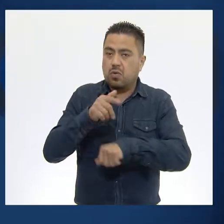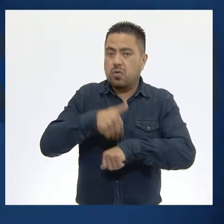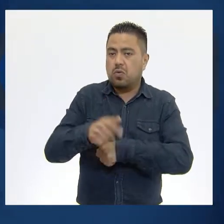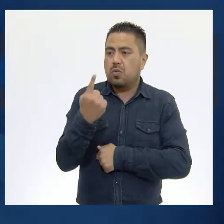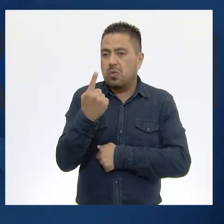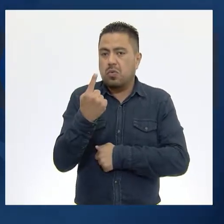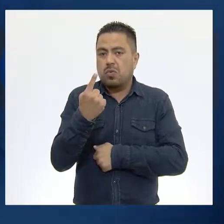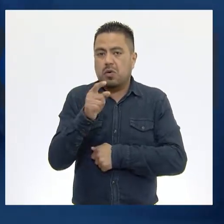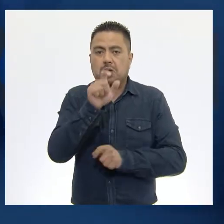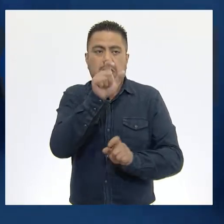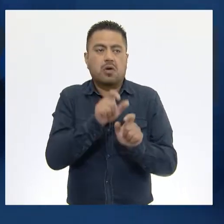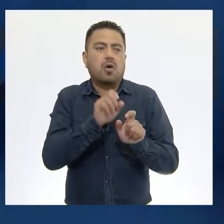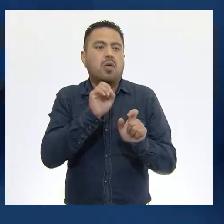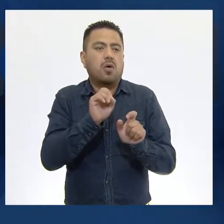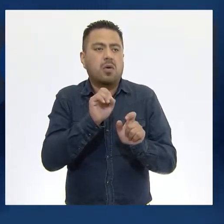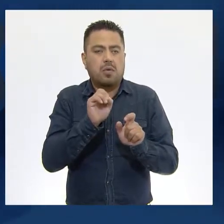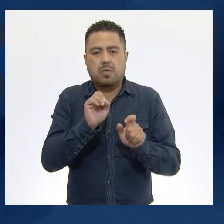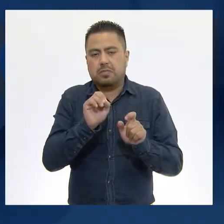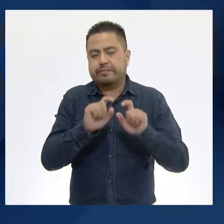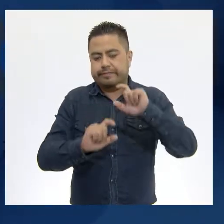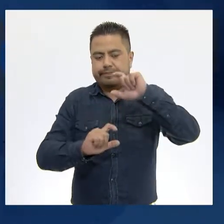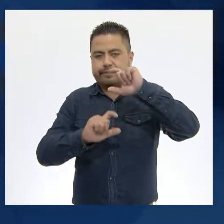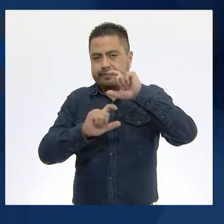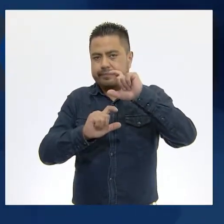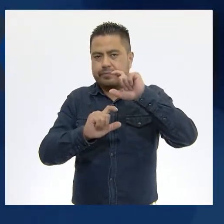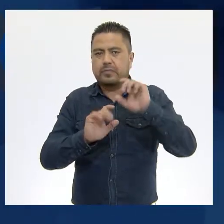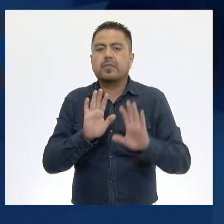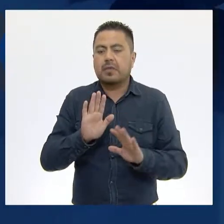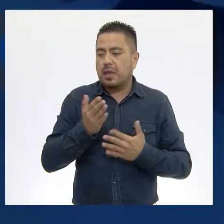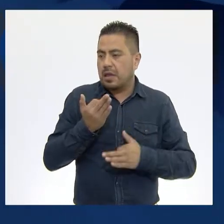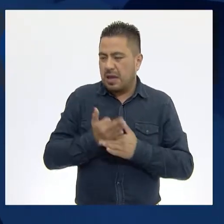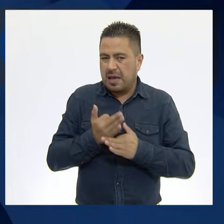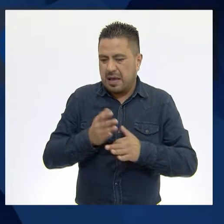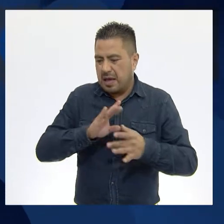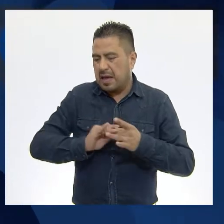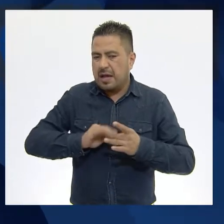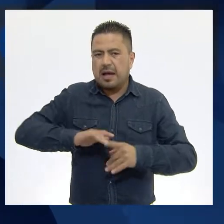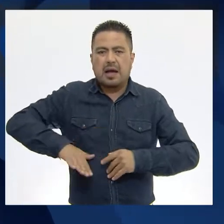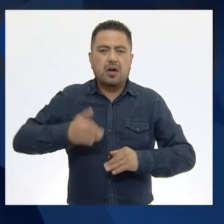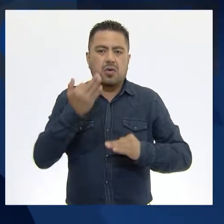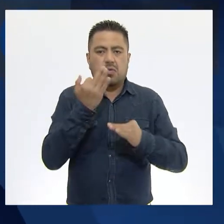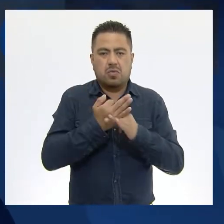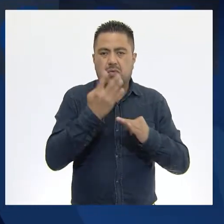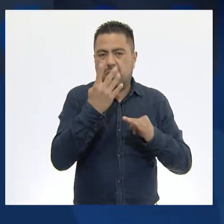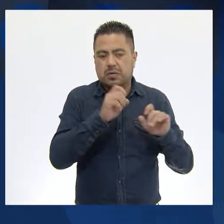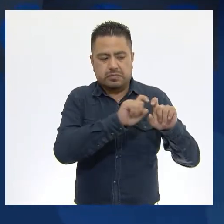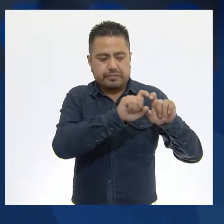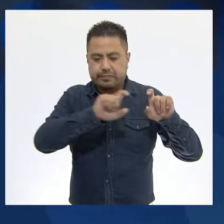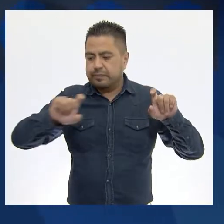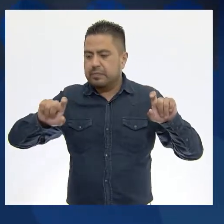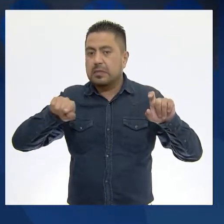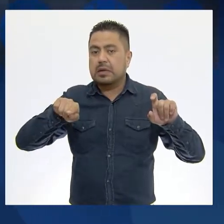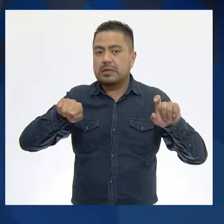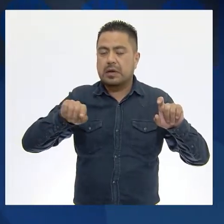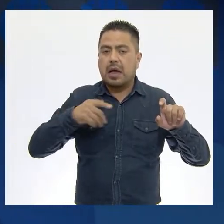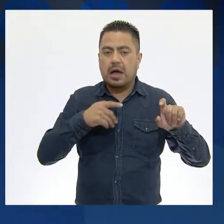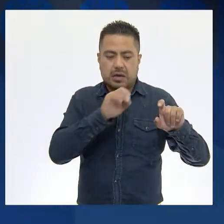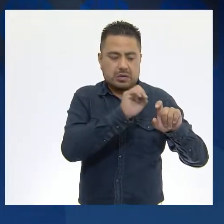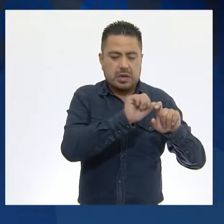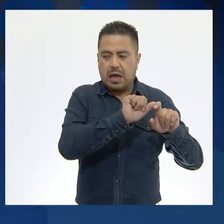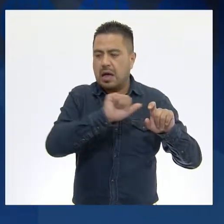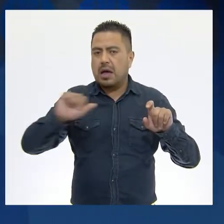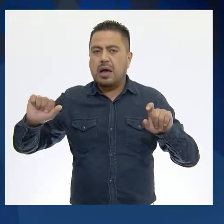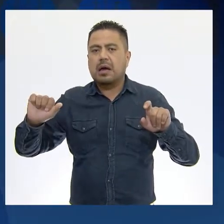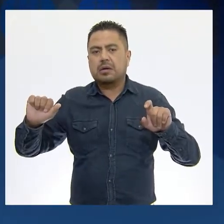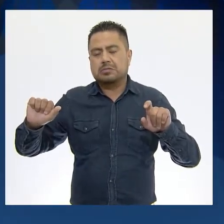ser natural o fracción. Muy bien, como ya mencioné, en las 4 rectas numéricas, pues sí está ubicado el 0 en el